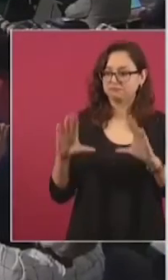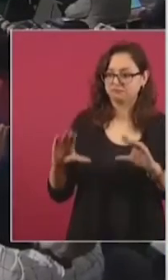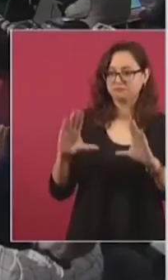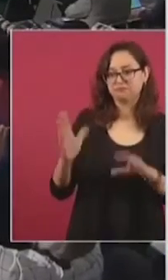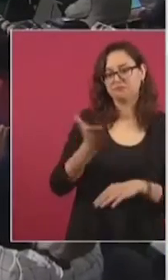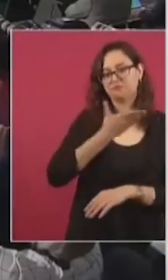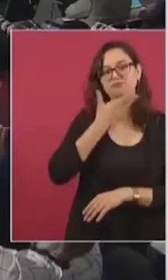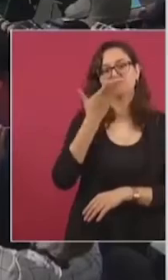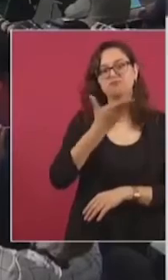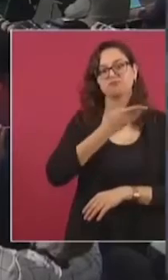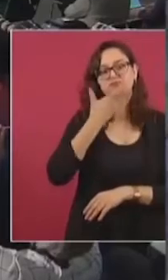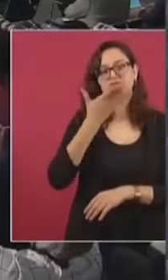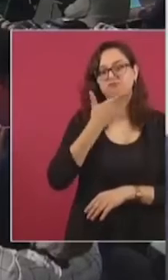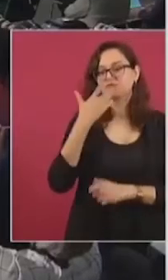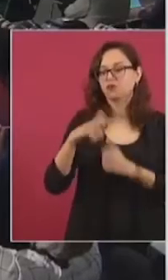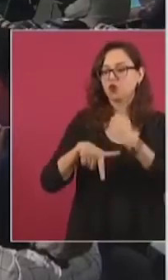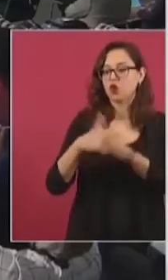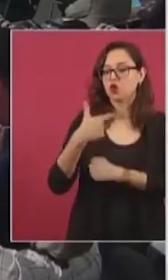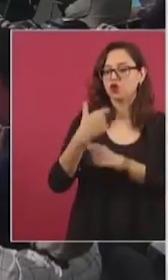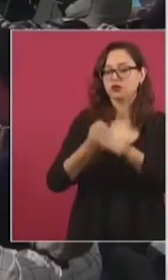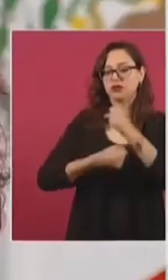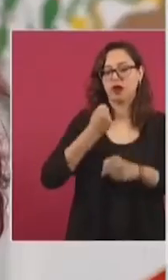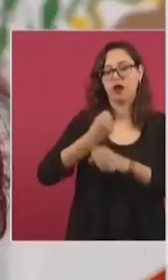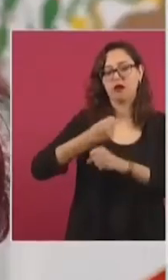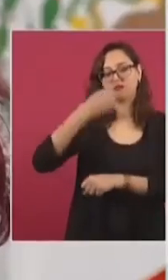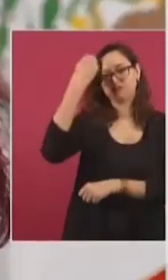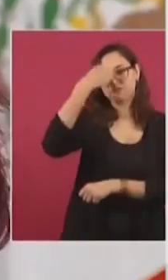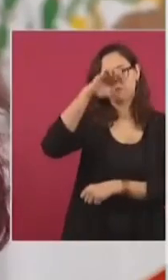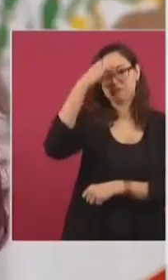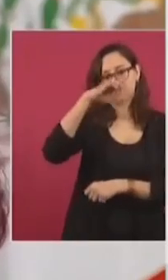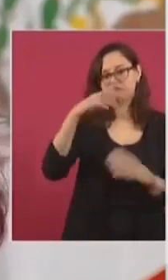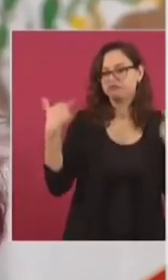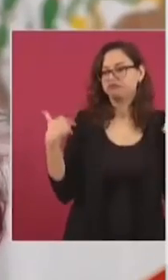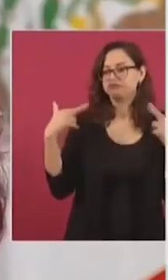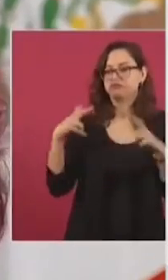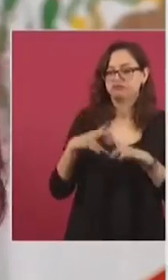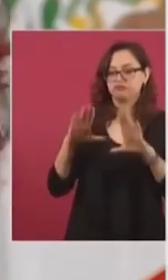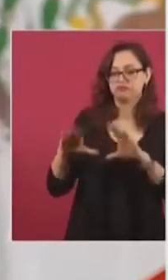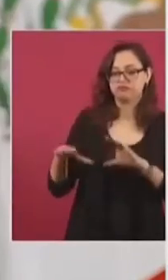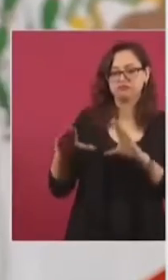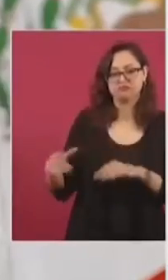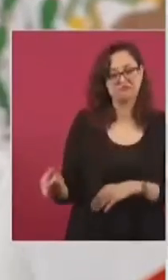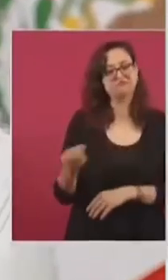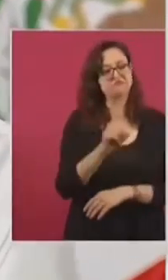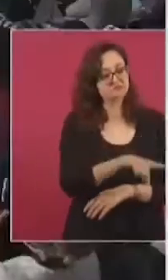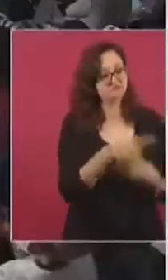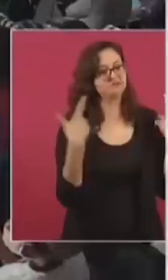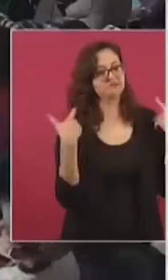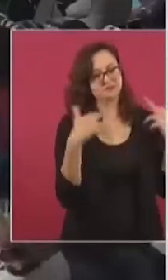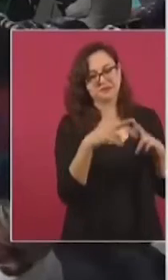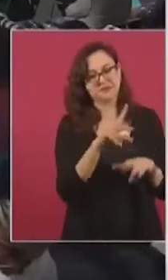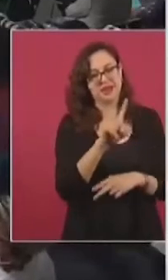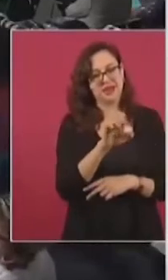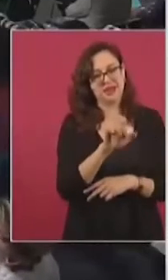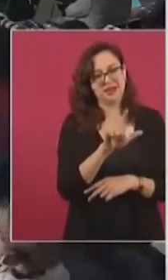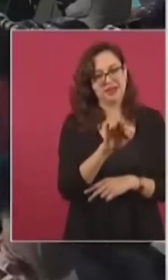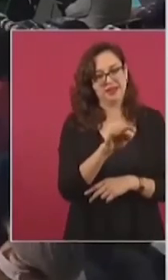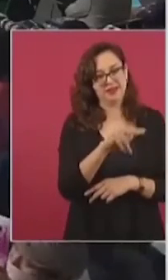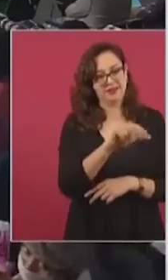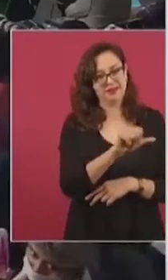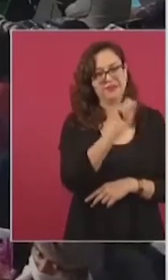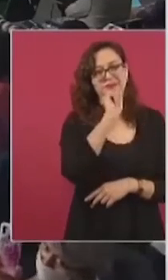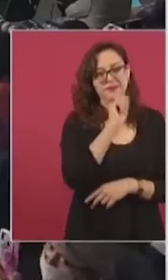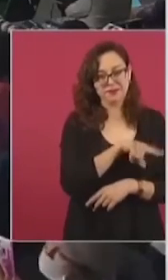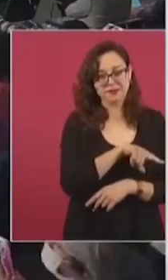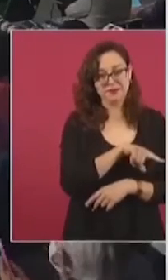él tampoco es suficiente para poner en manos de esta agenda dos millones de maestros